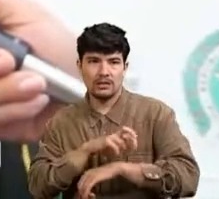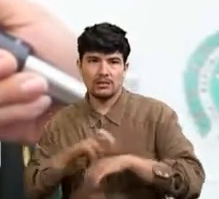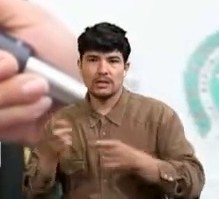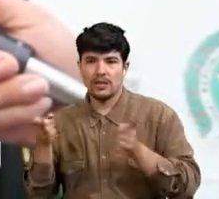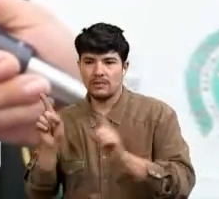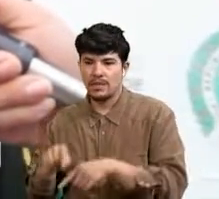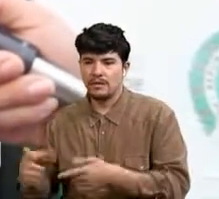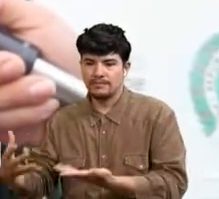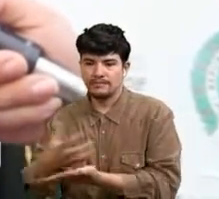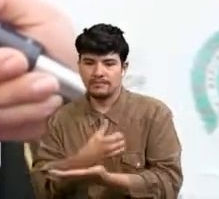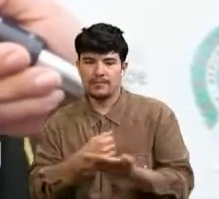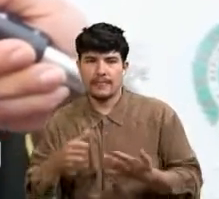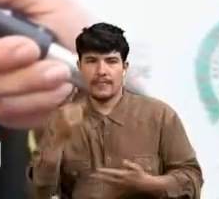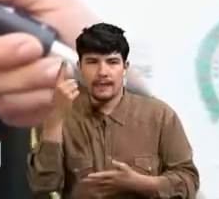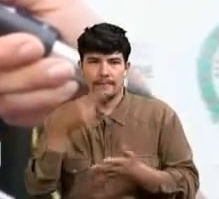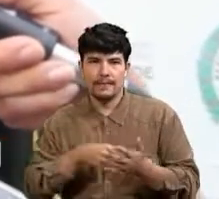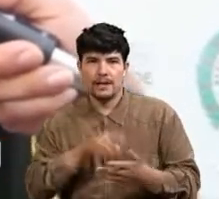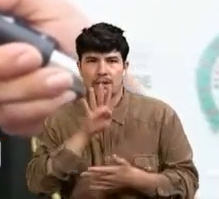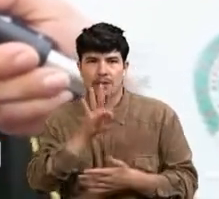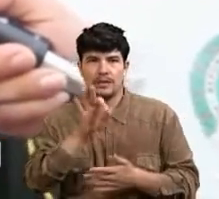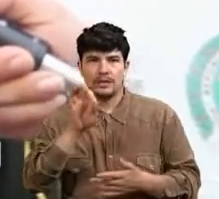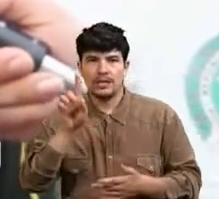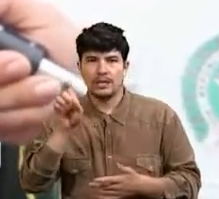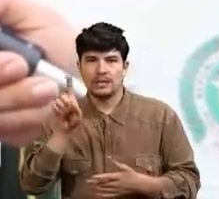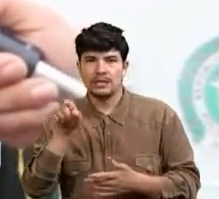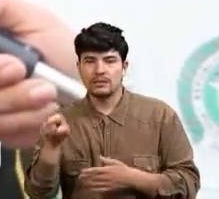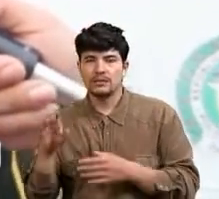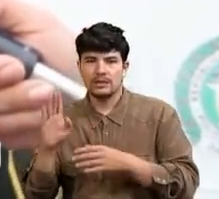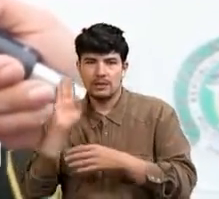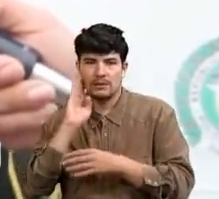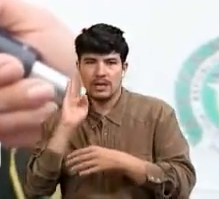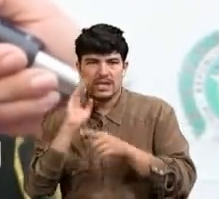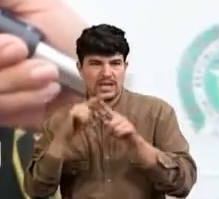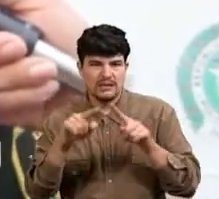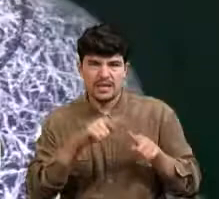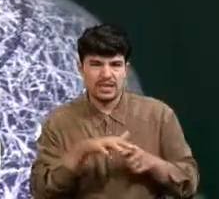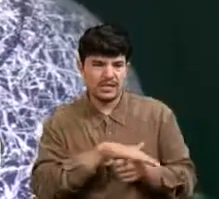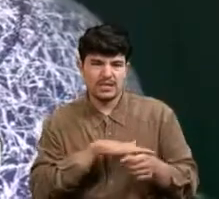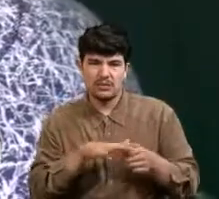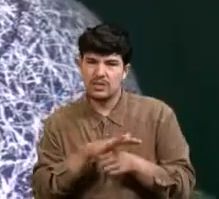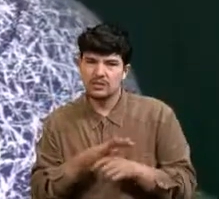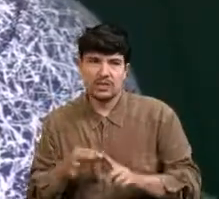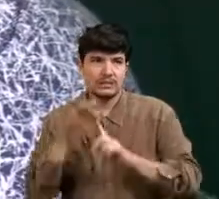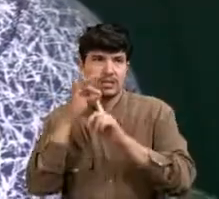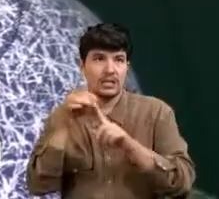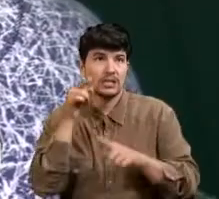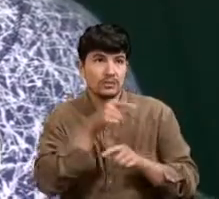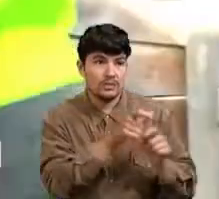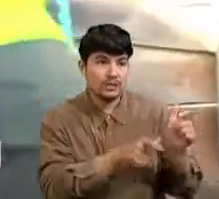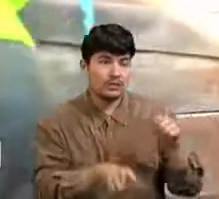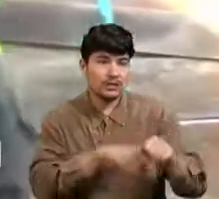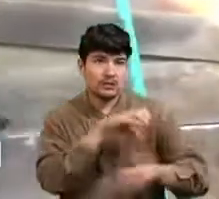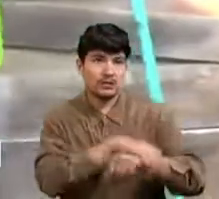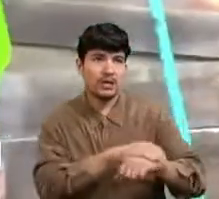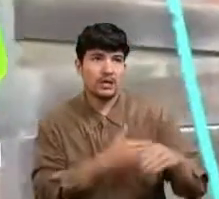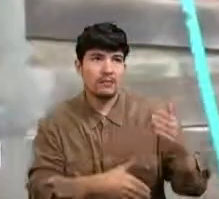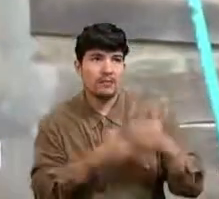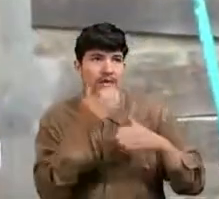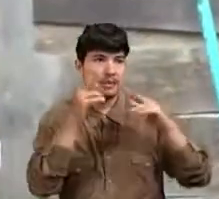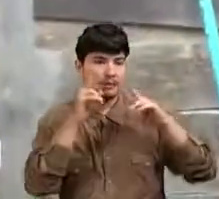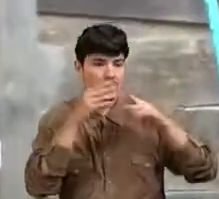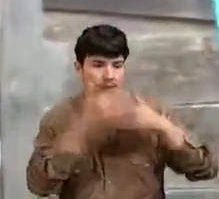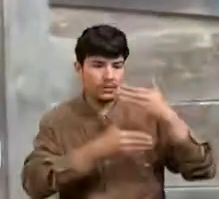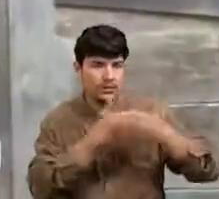mil 436 celulares por otras situaciones especiales a los capturados se les inició procesos